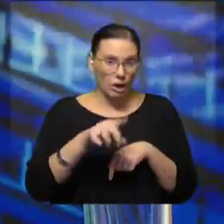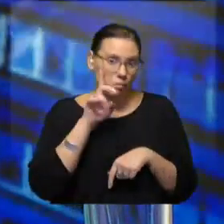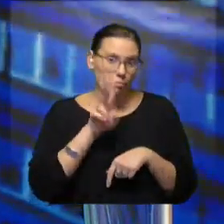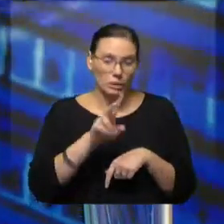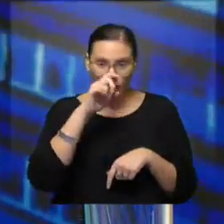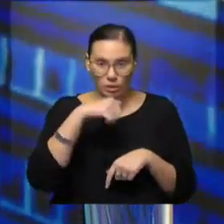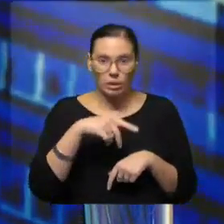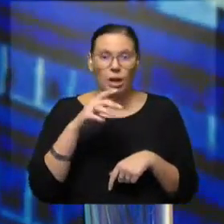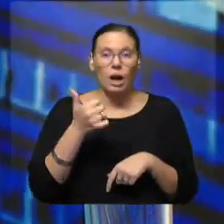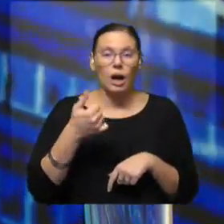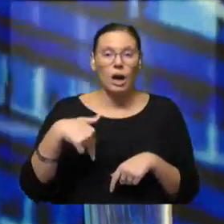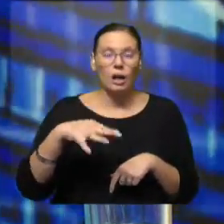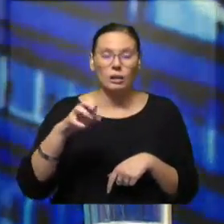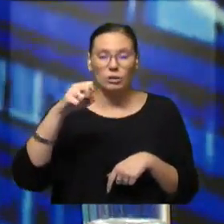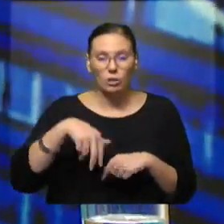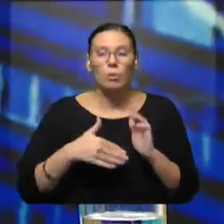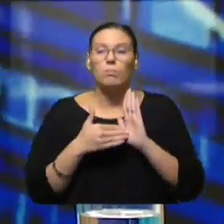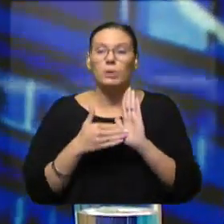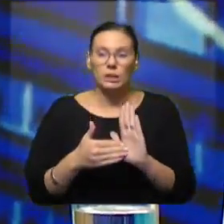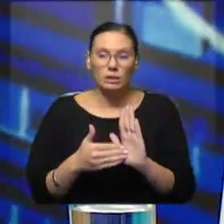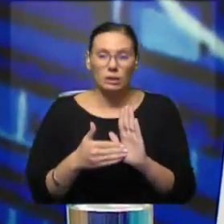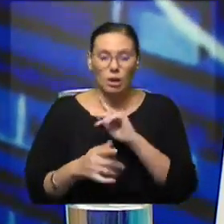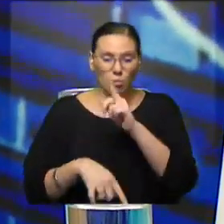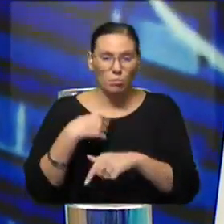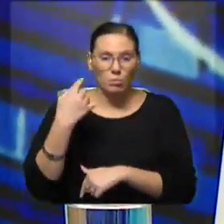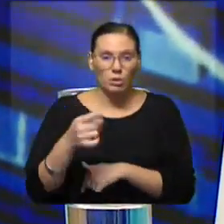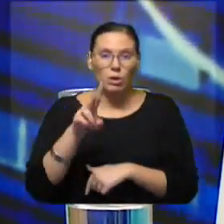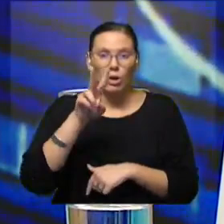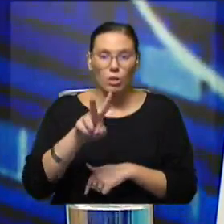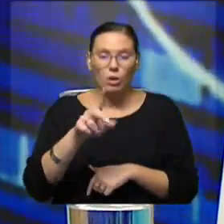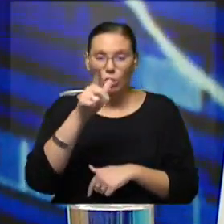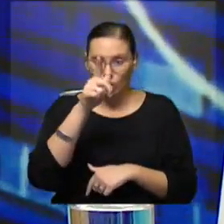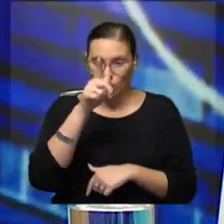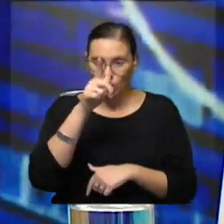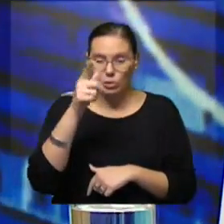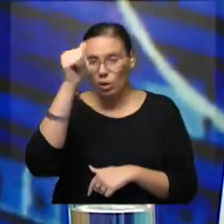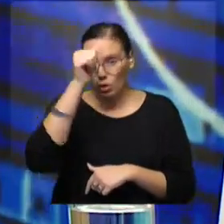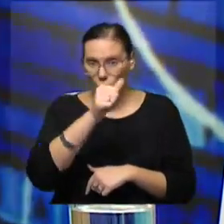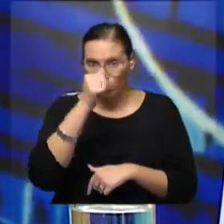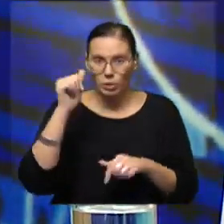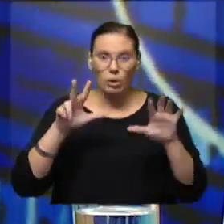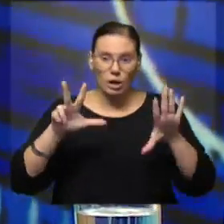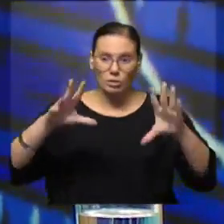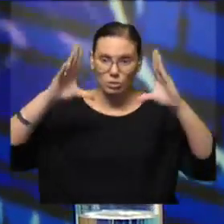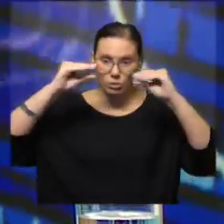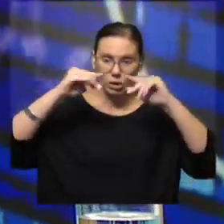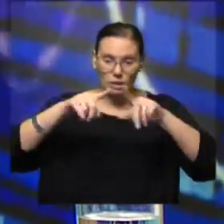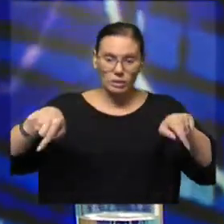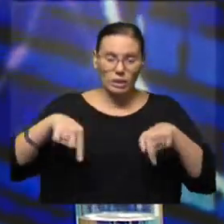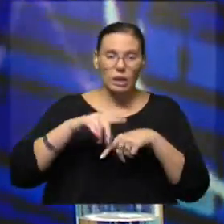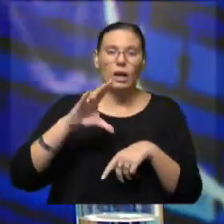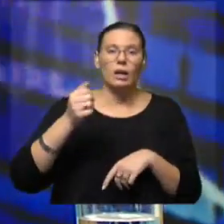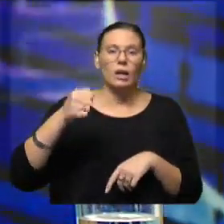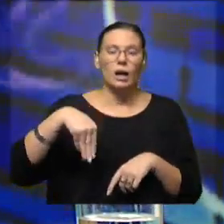Montevideo Eugenio Antón, que se va a estar presentando este próximo 2 de julio, estoy hablando del domingo a las 20 horas en la sala de Camacuá, y va